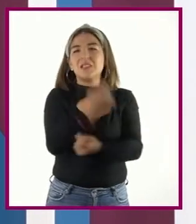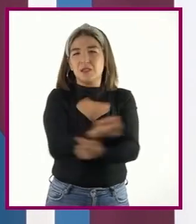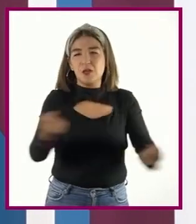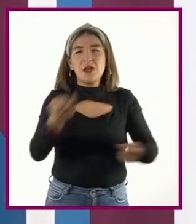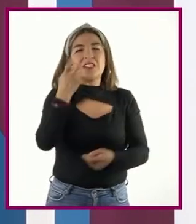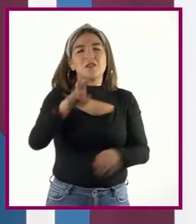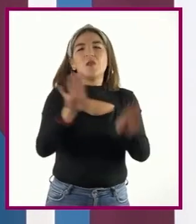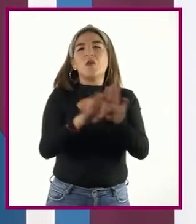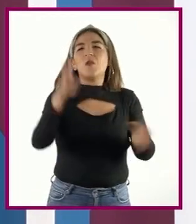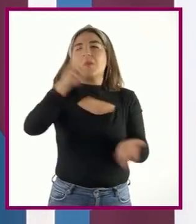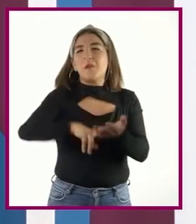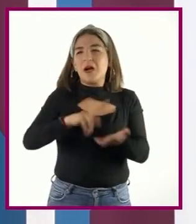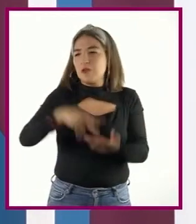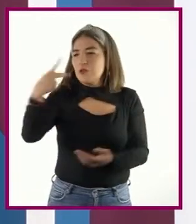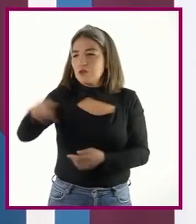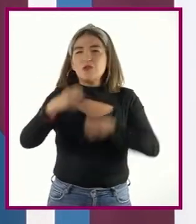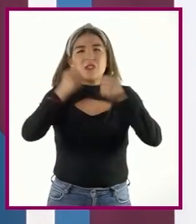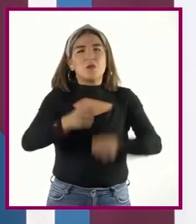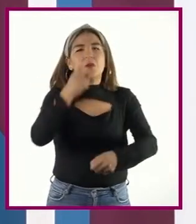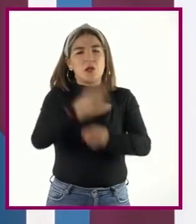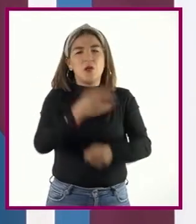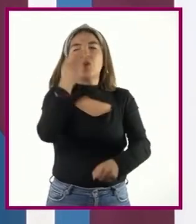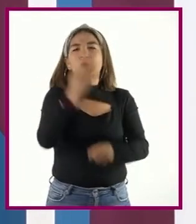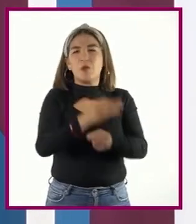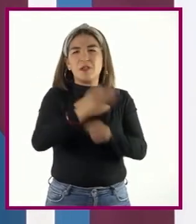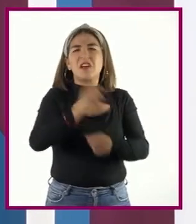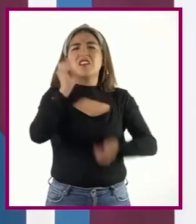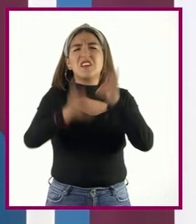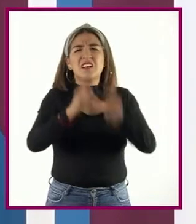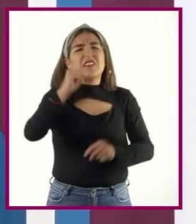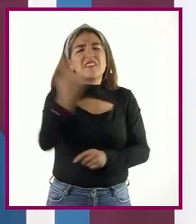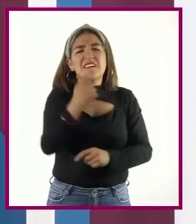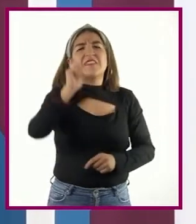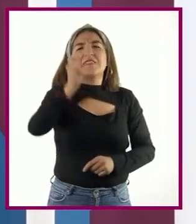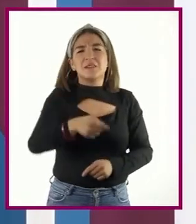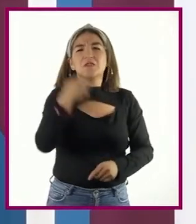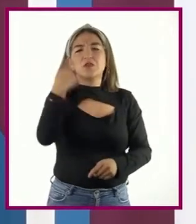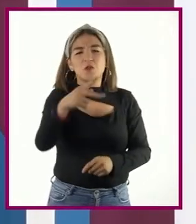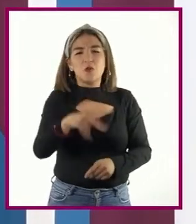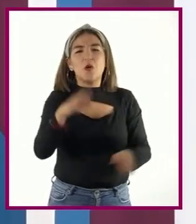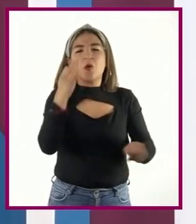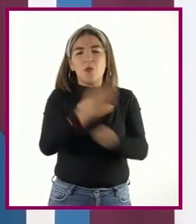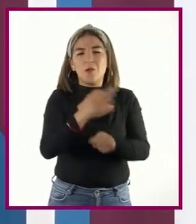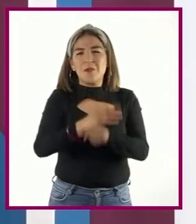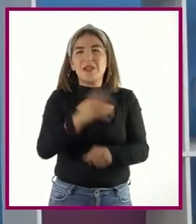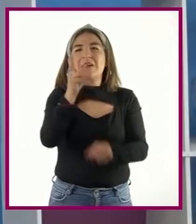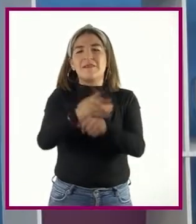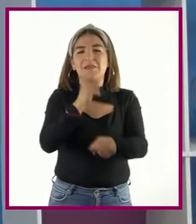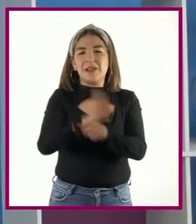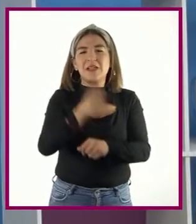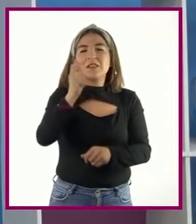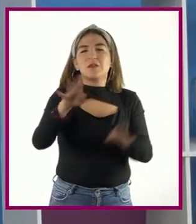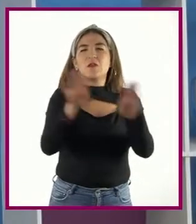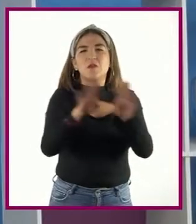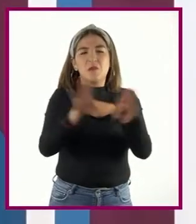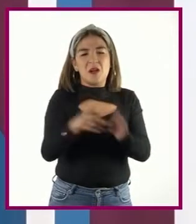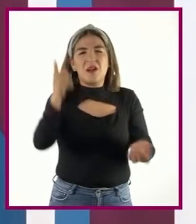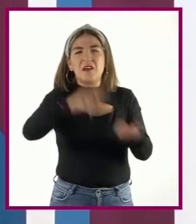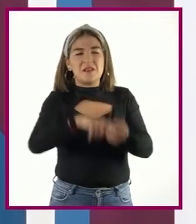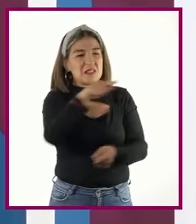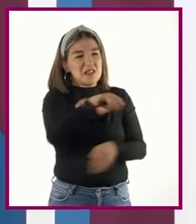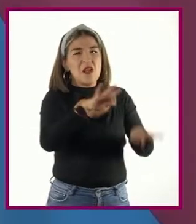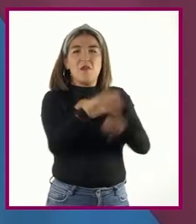derecho a la seguridad. Discutamos una, que es la que combate nuestro invitado de hoy: la explotación de la